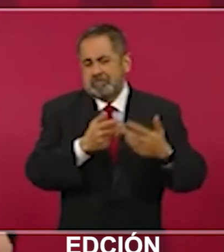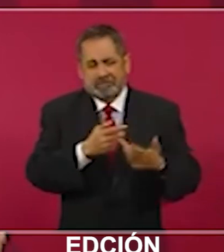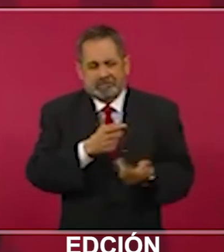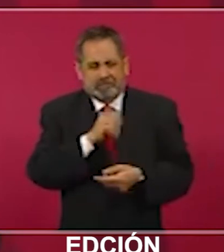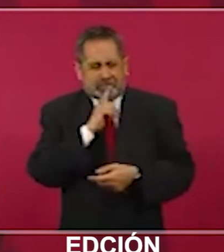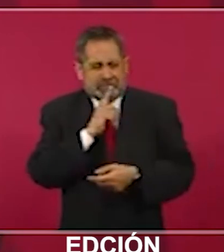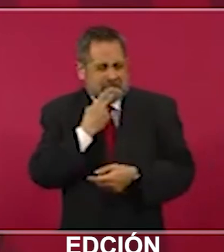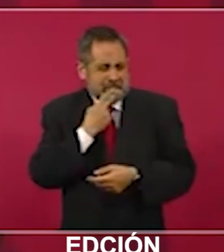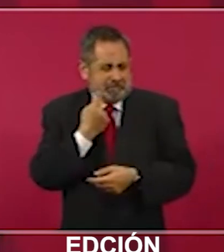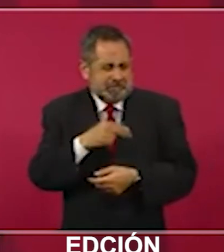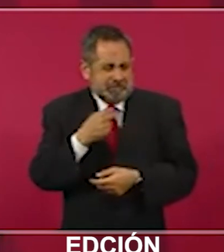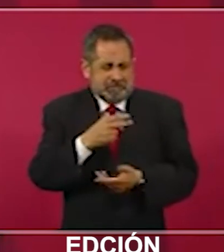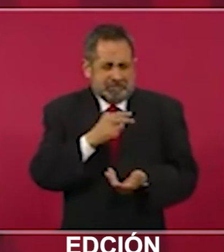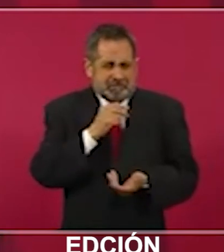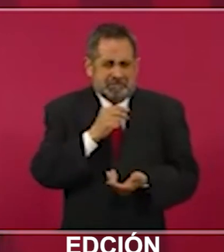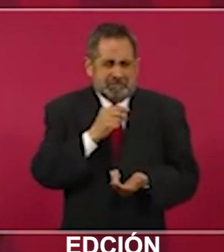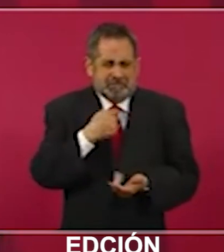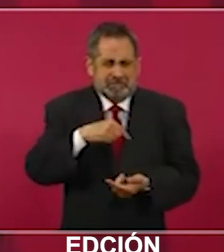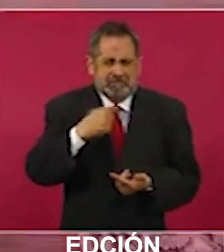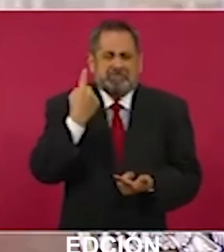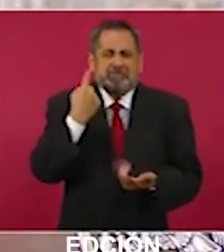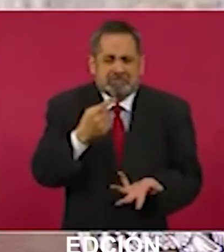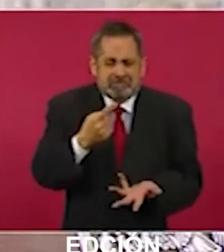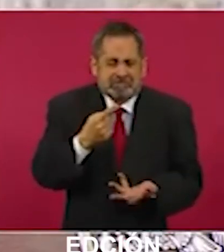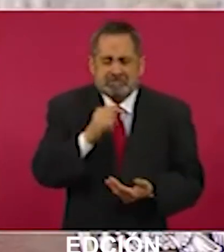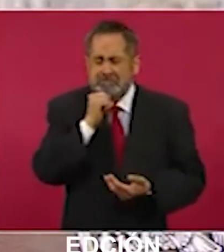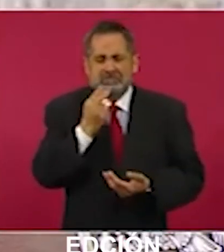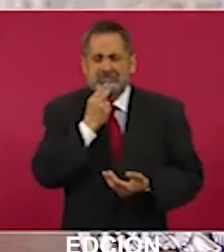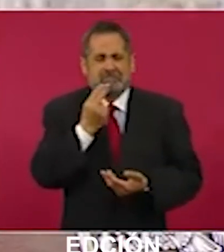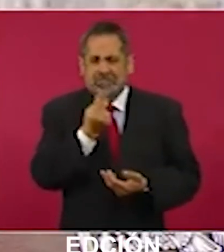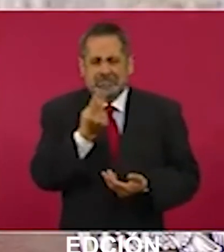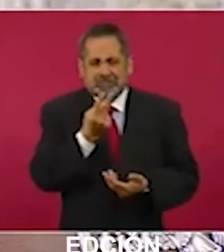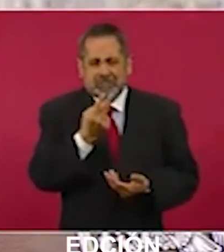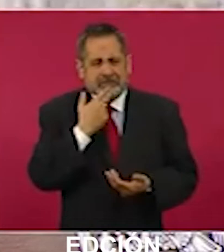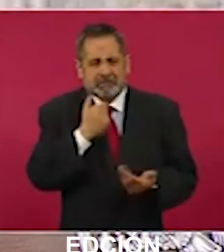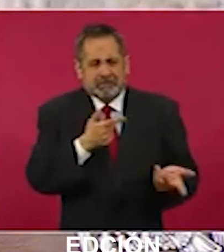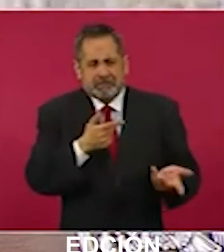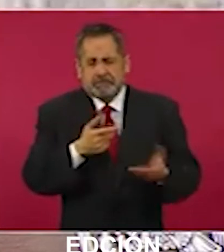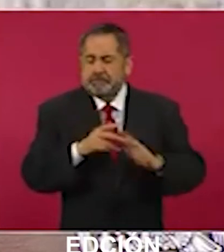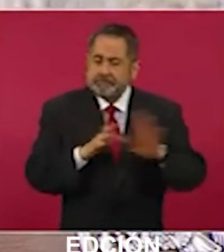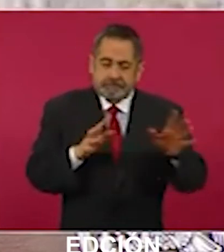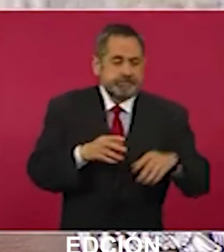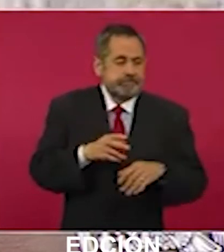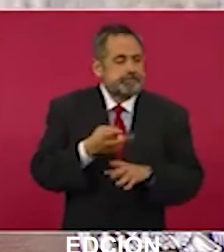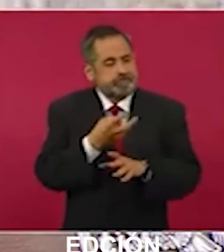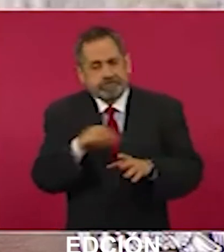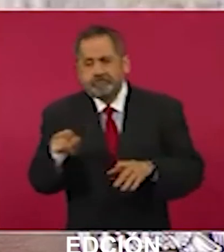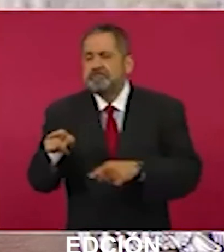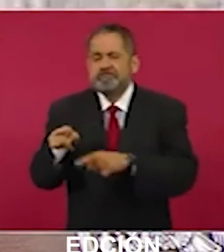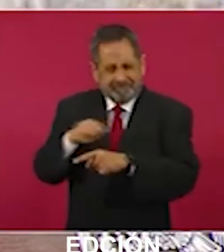superfluos e innecesarios. Entonces sí se puede